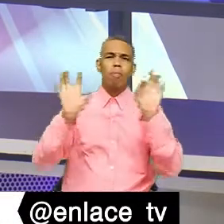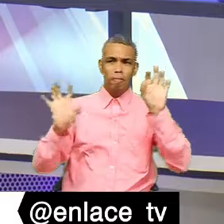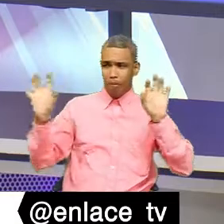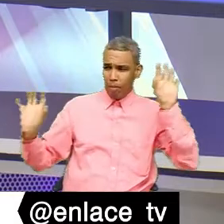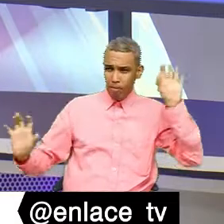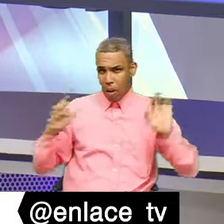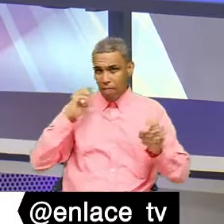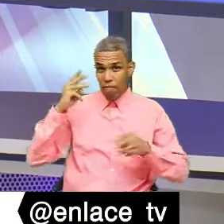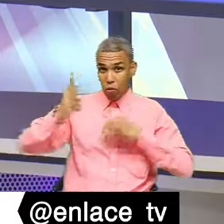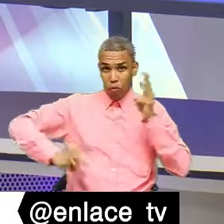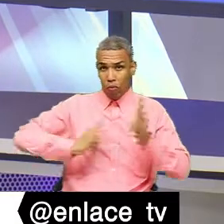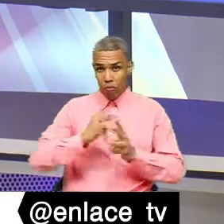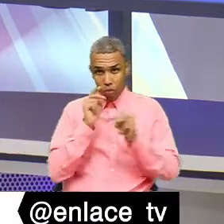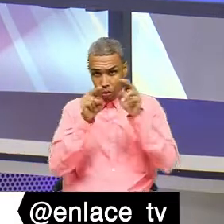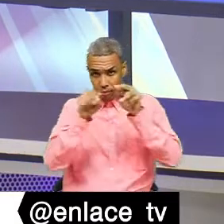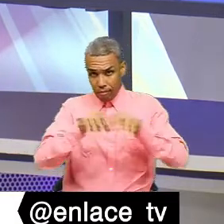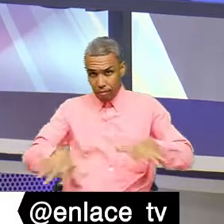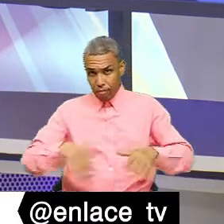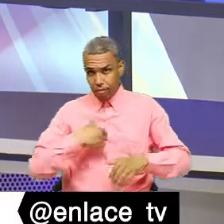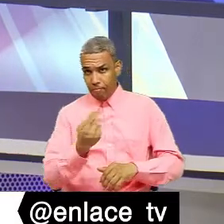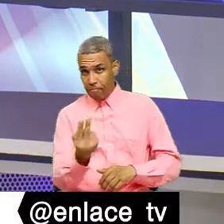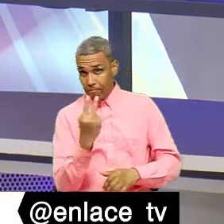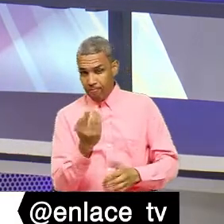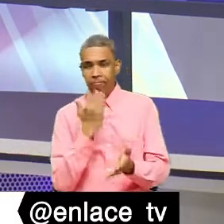por medio de nuestra señal en vivo en